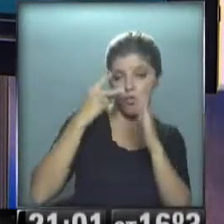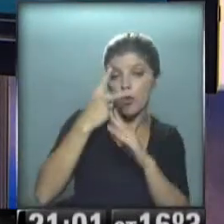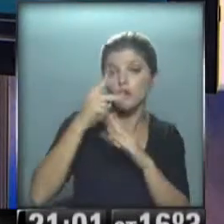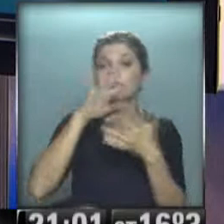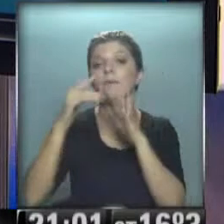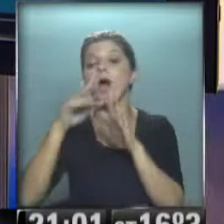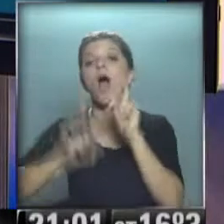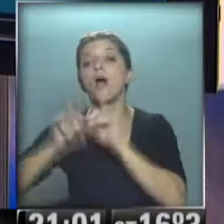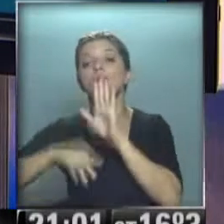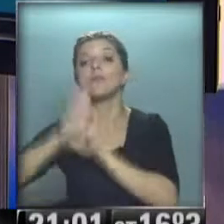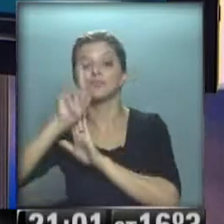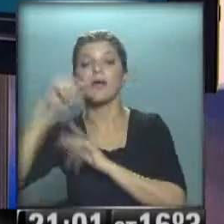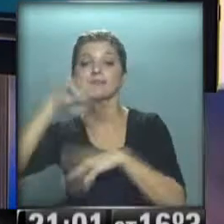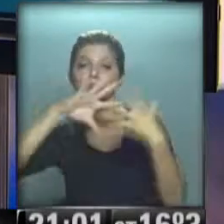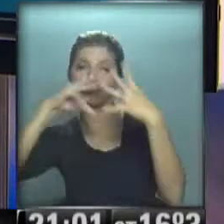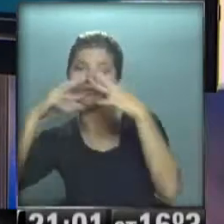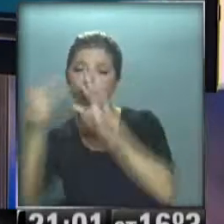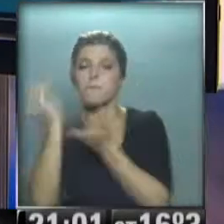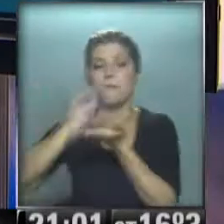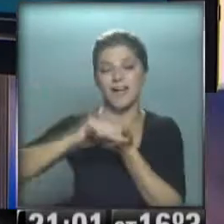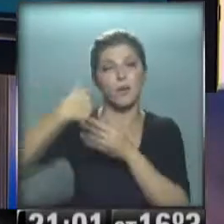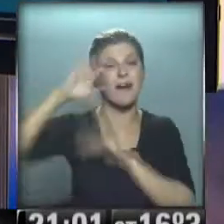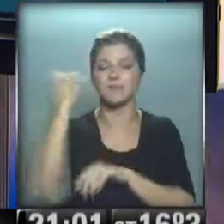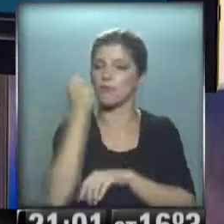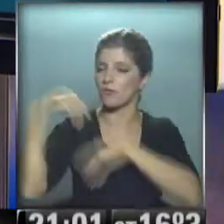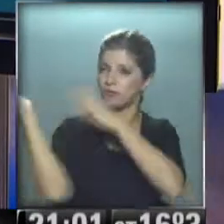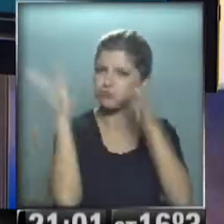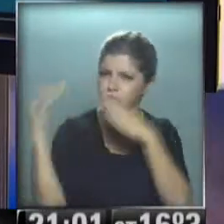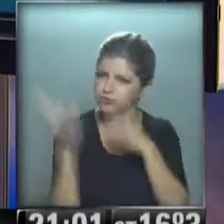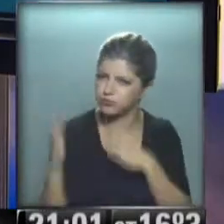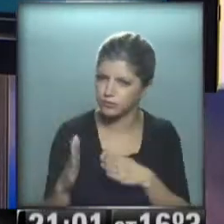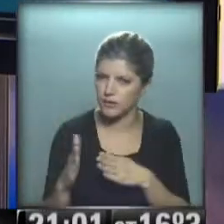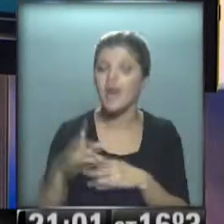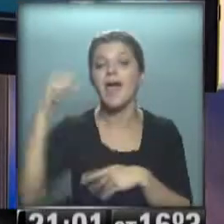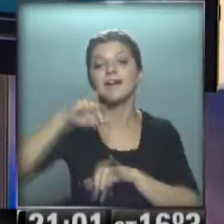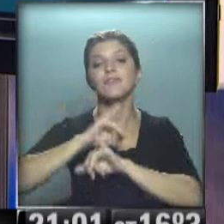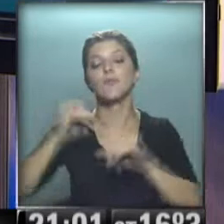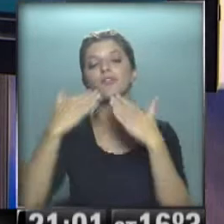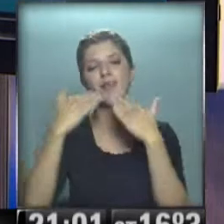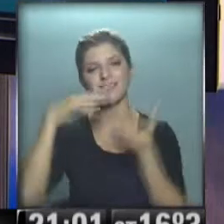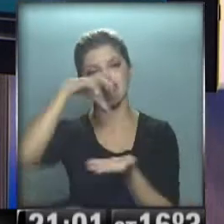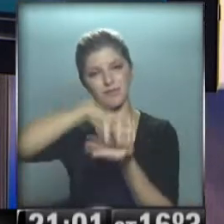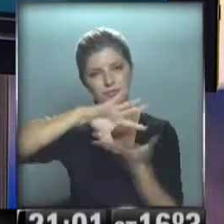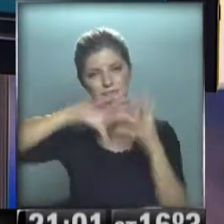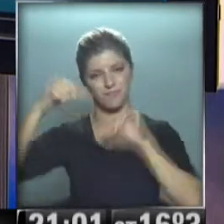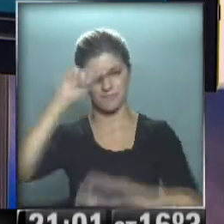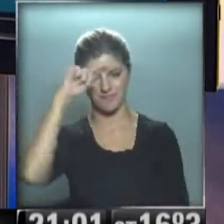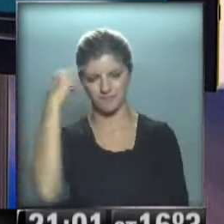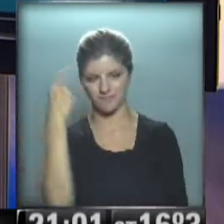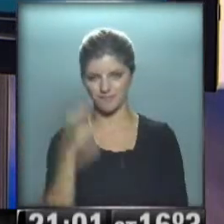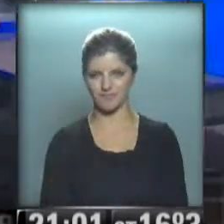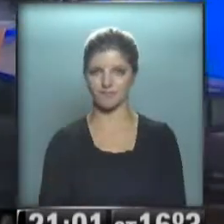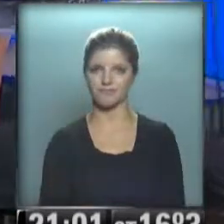norte, aumentos temporarios de nubosidad y, lo más importante, el viento fuerte que soplará del sector oeste. Como siempre, la información la brindó el Servicio Meteorológico